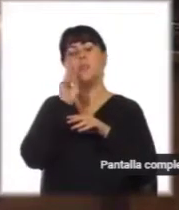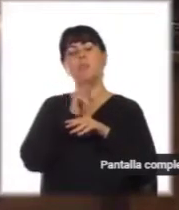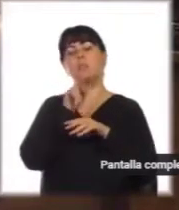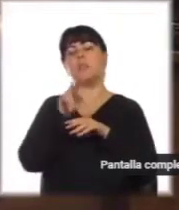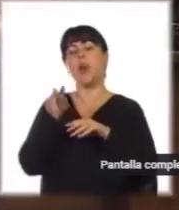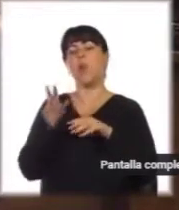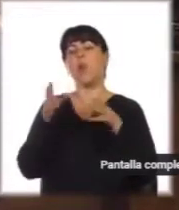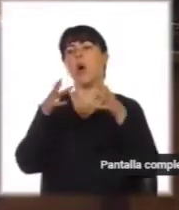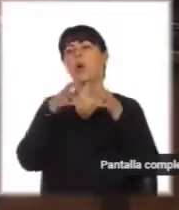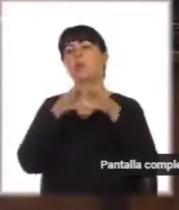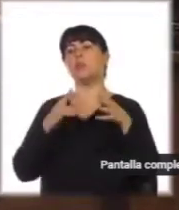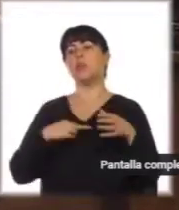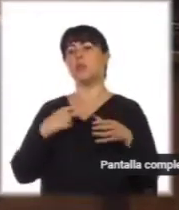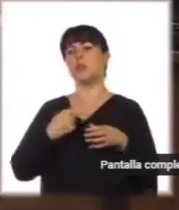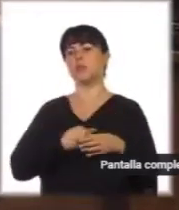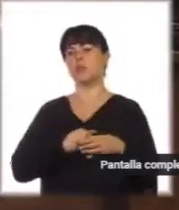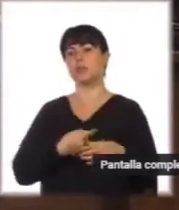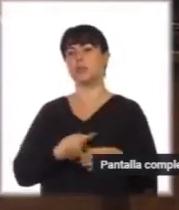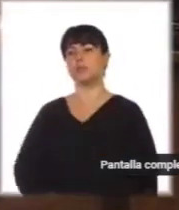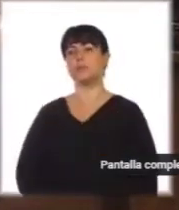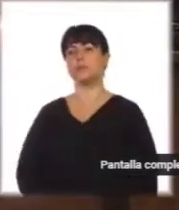colectivo.